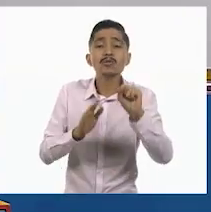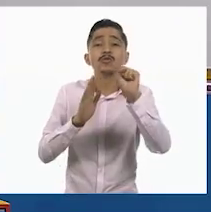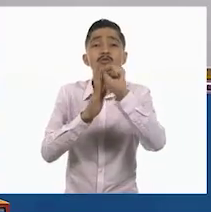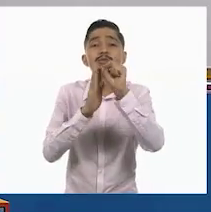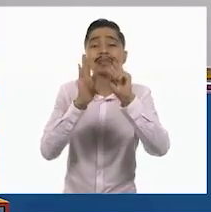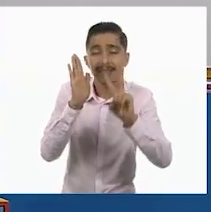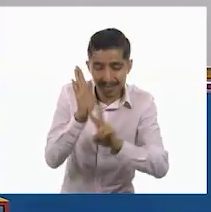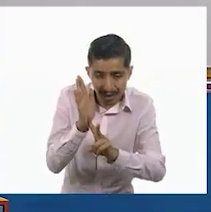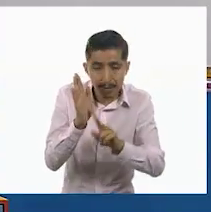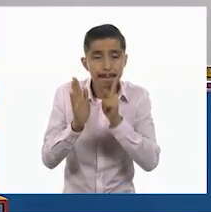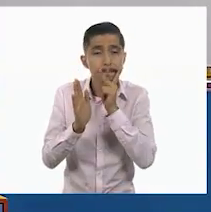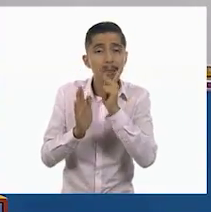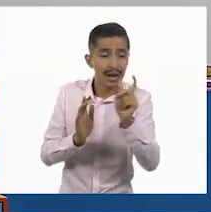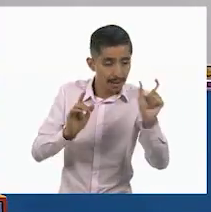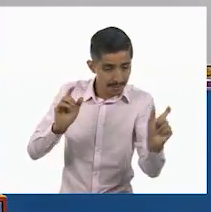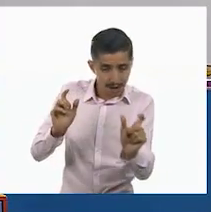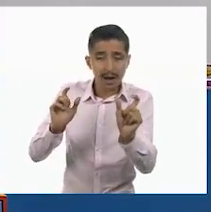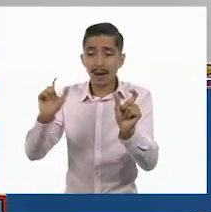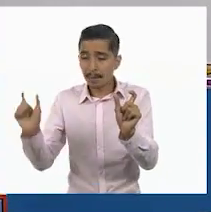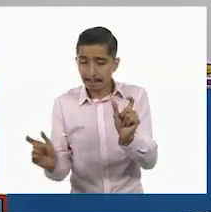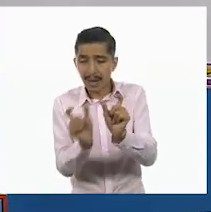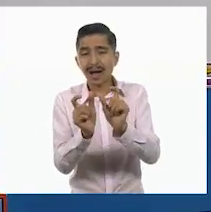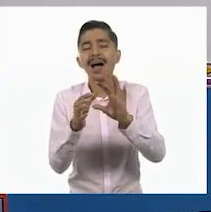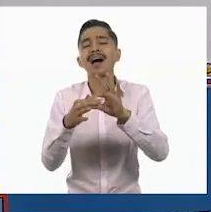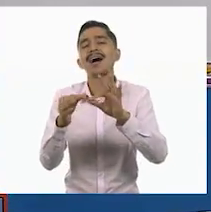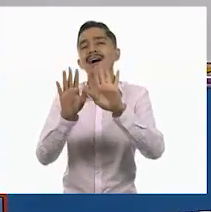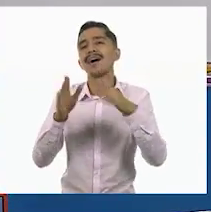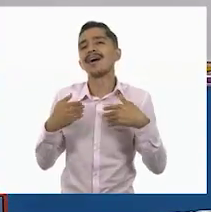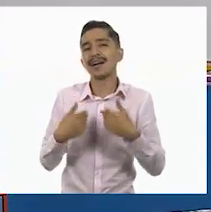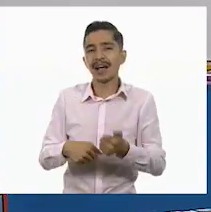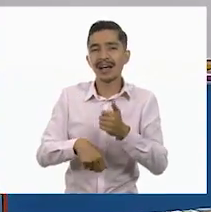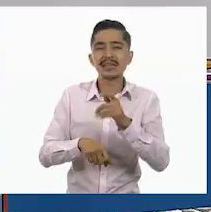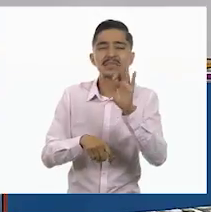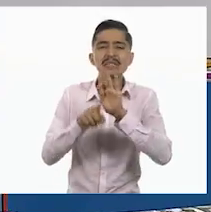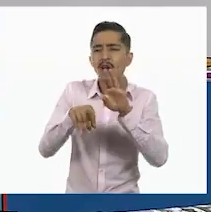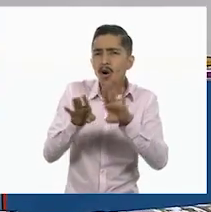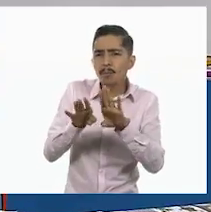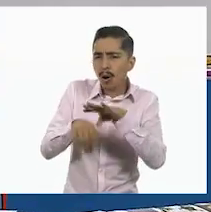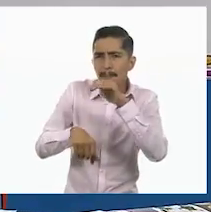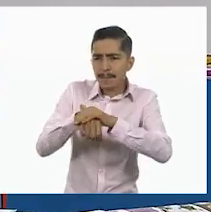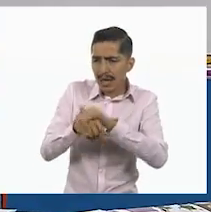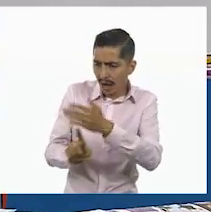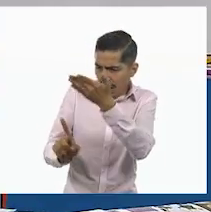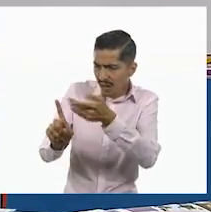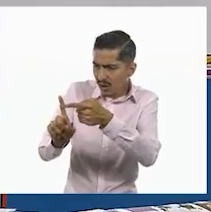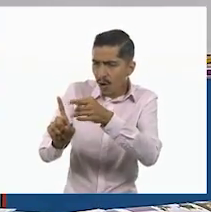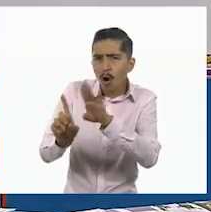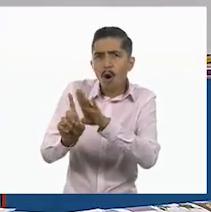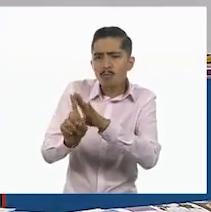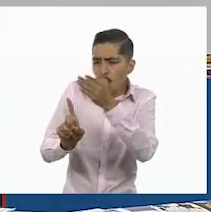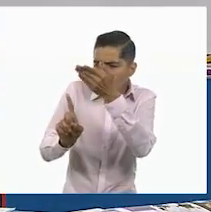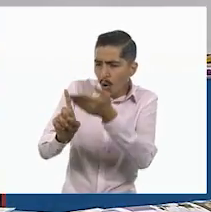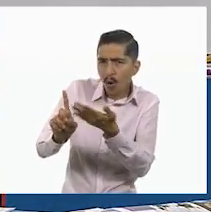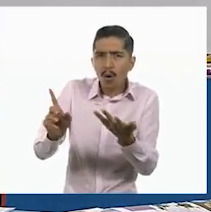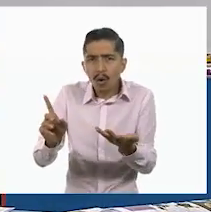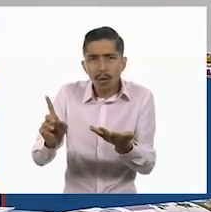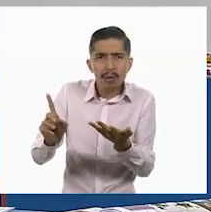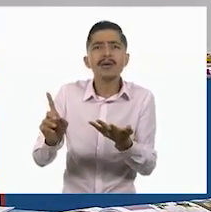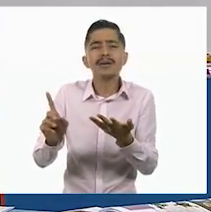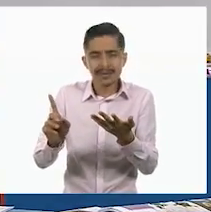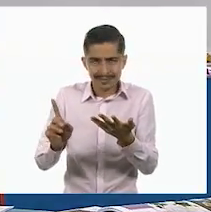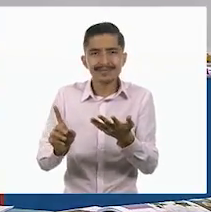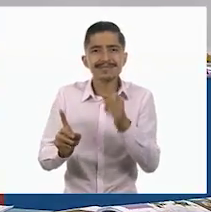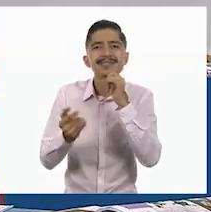de nuestro amigo, podemos decir amigo o amiga, podemos decir cómo es físicamente. Sí. Y los adverbios nos van a ayudar para